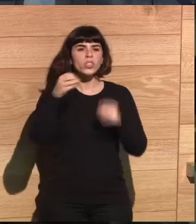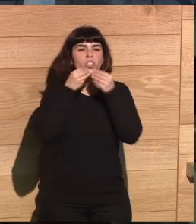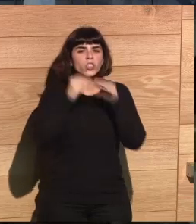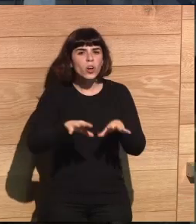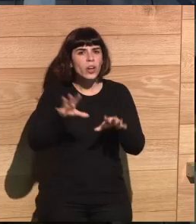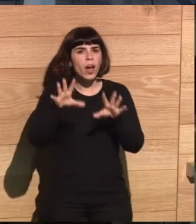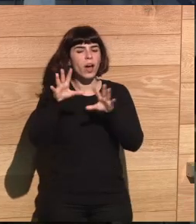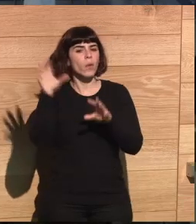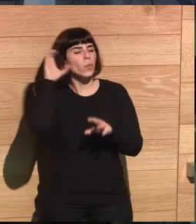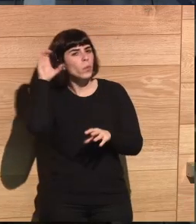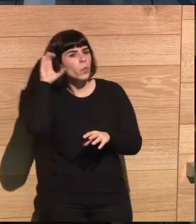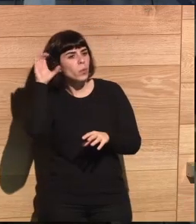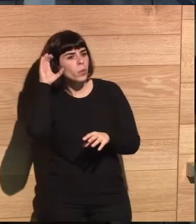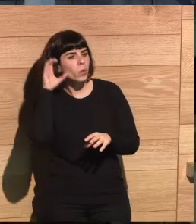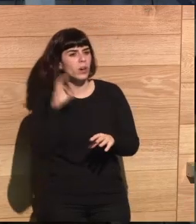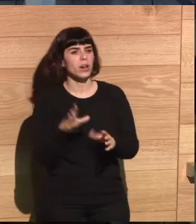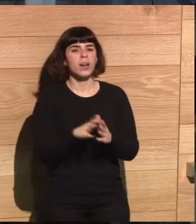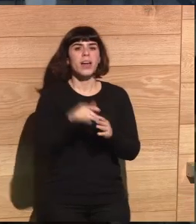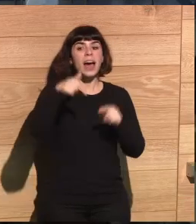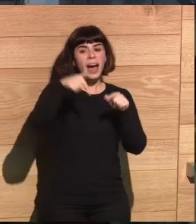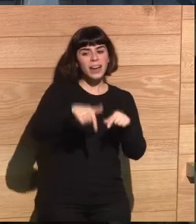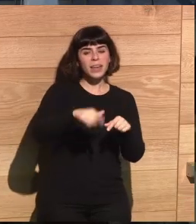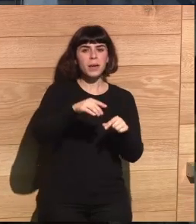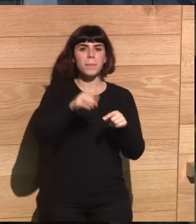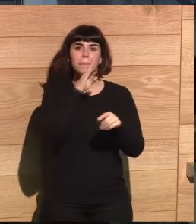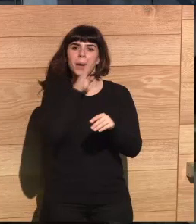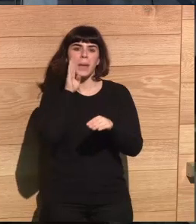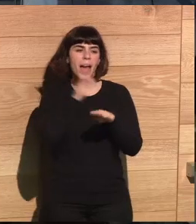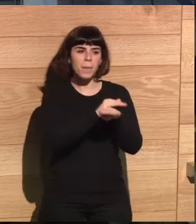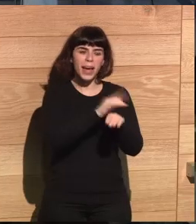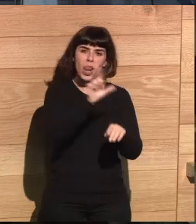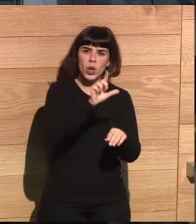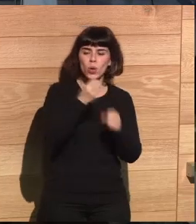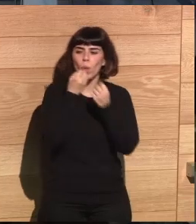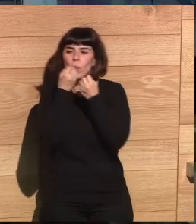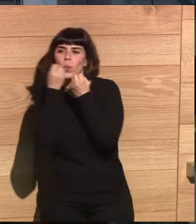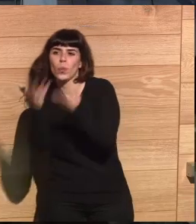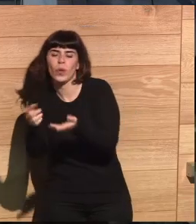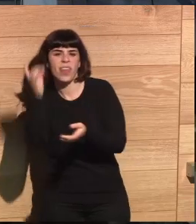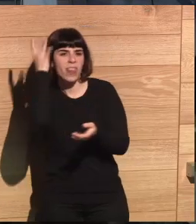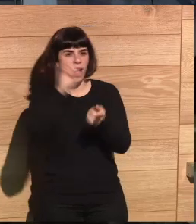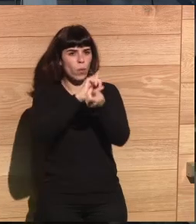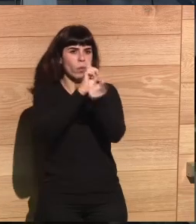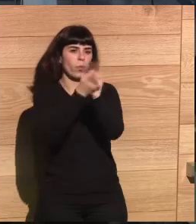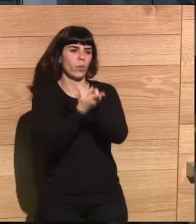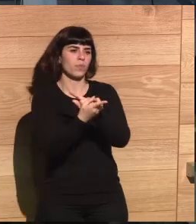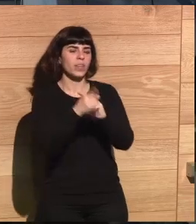lo veía nada claro. Bueno, desde aquí le vamos a mandar un mensaje para que vaya cambiando de idea.